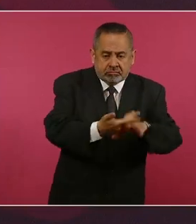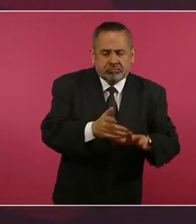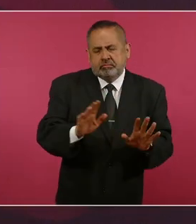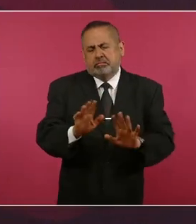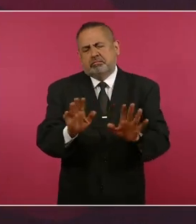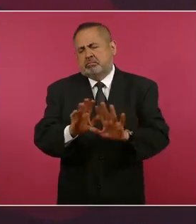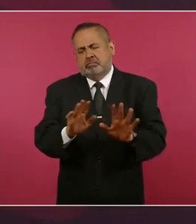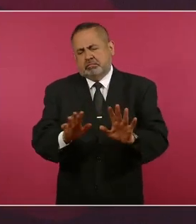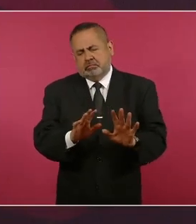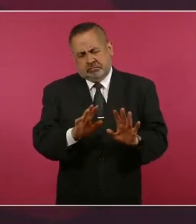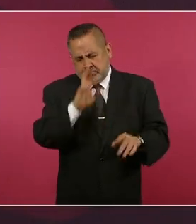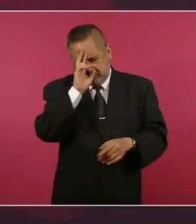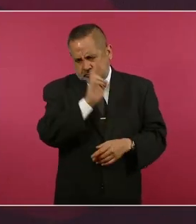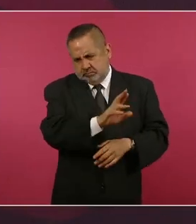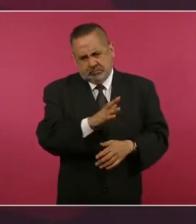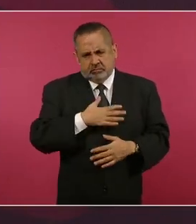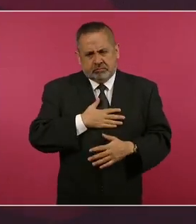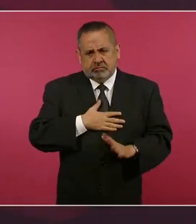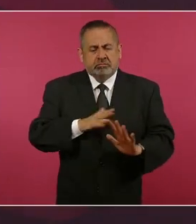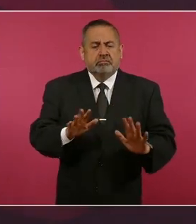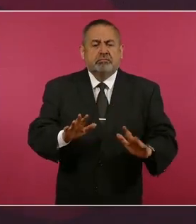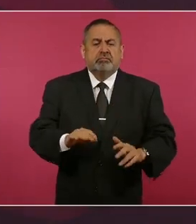Los